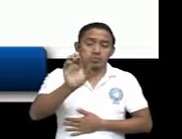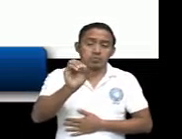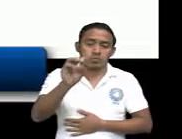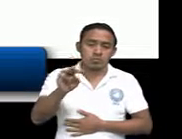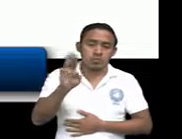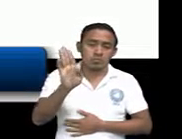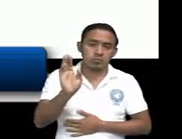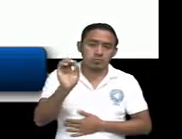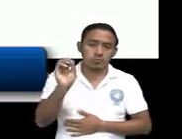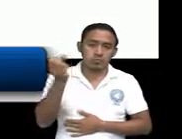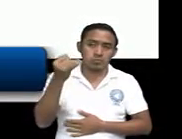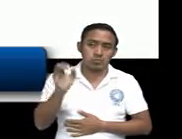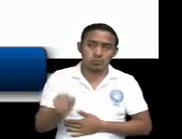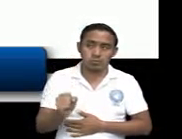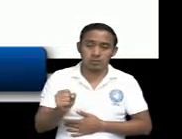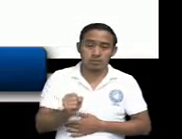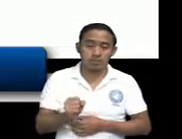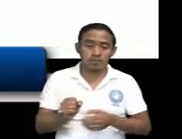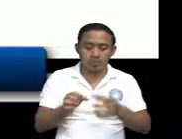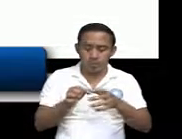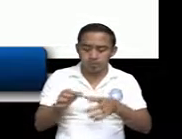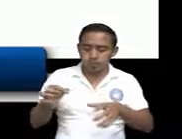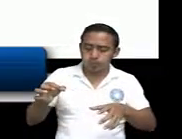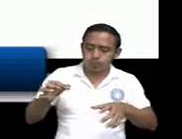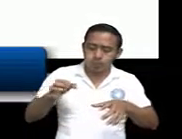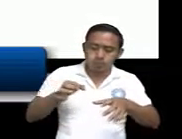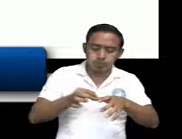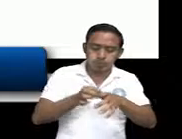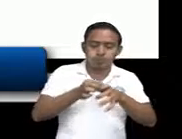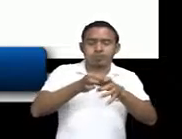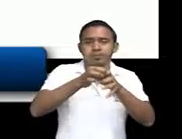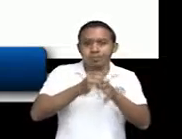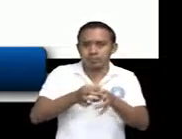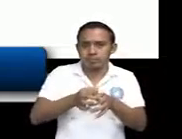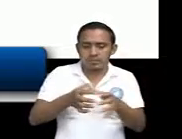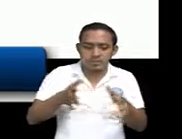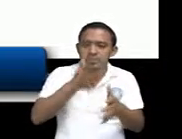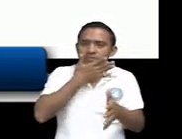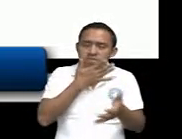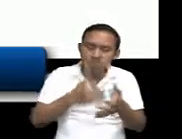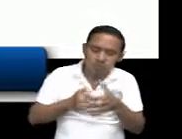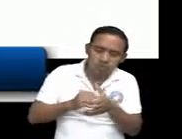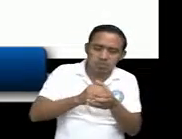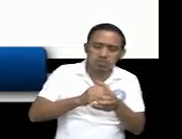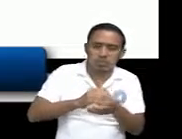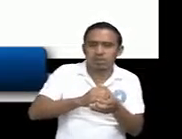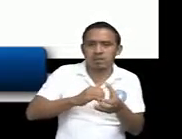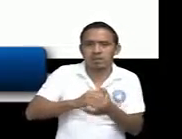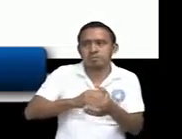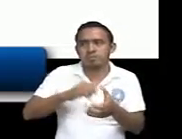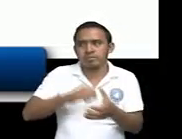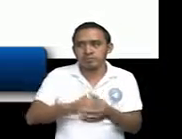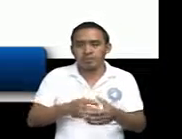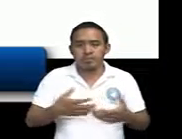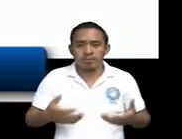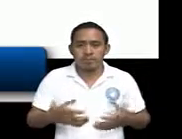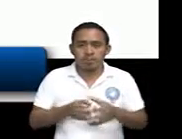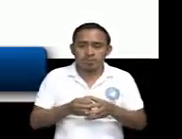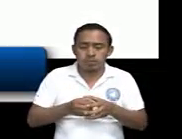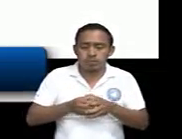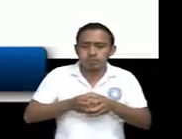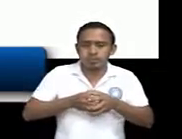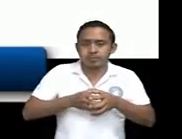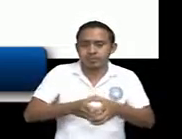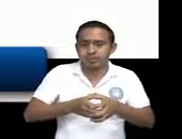se llegan a pegar en las venas y no permiten el flujo sanguíneo. Entonces, las trombosis de la vena porta, que son